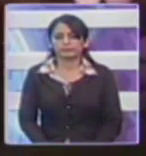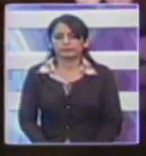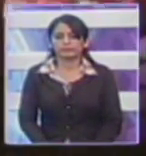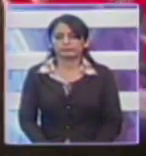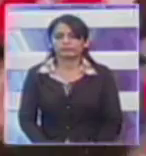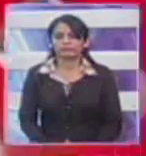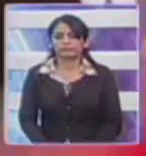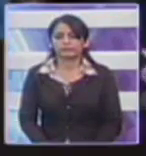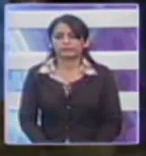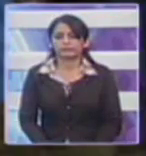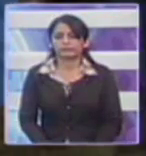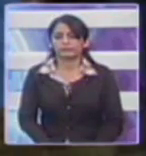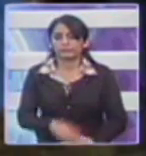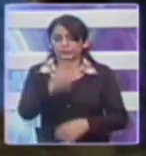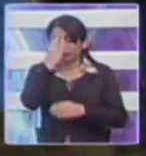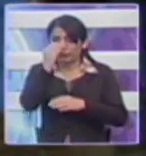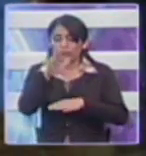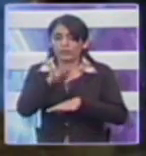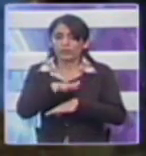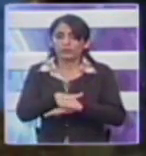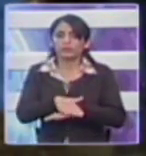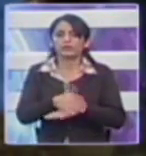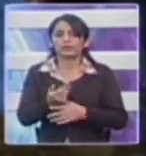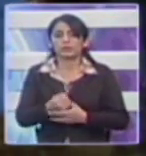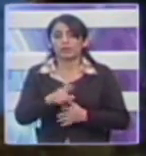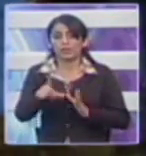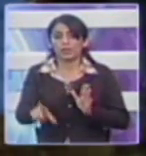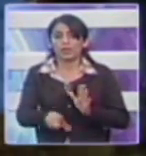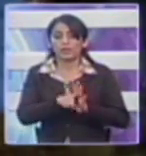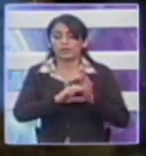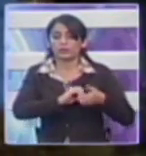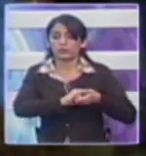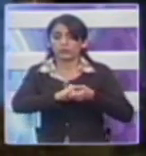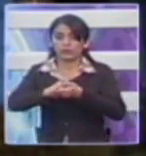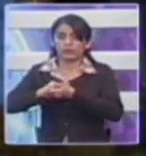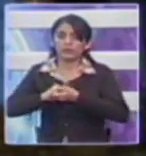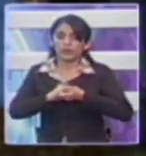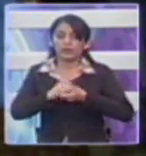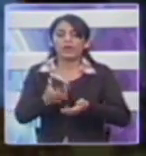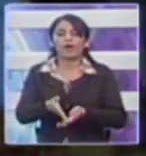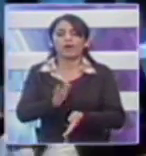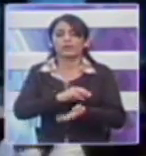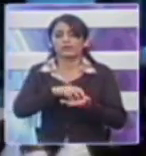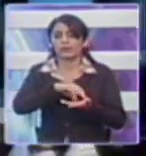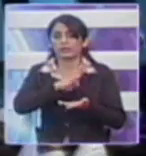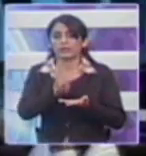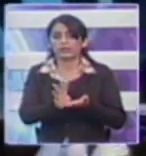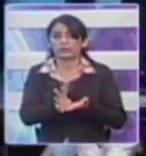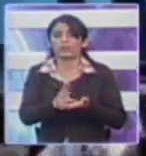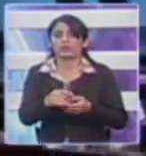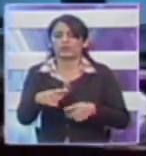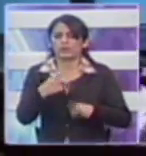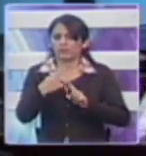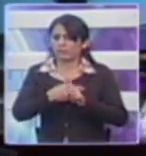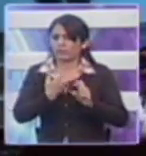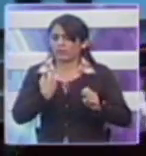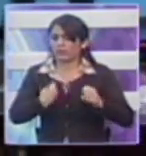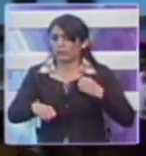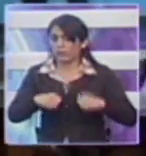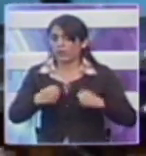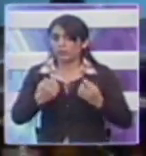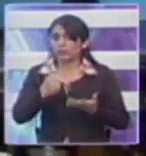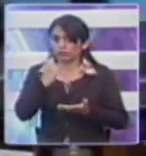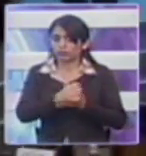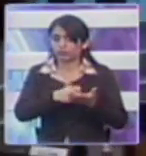Muy buenas tardes. Dando cumplimiento a lo que establece la misma ley solidaria que la Asamblea aprobó en mayo, hoy se dio a